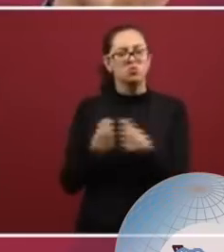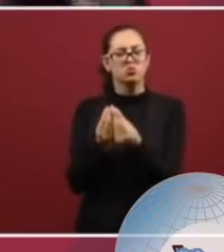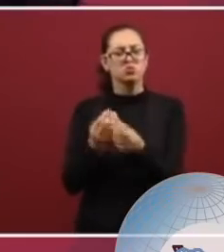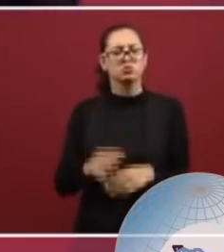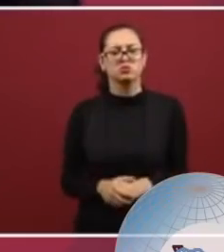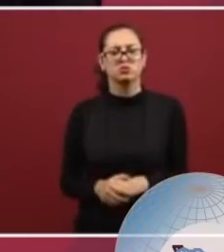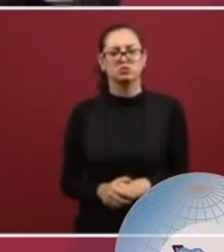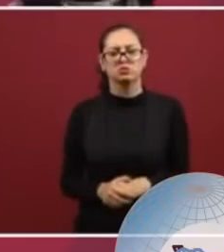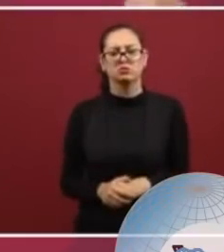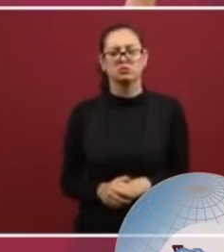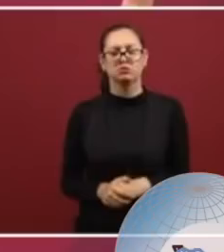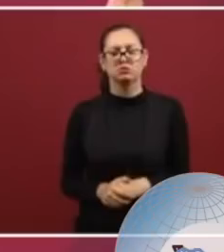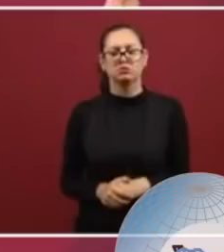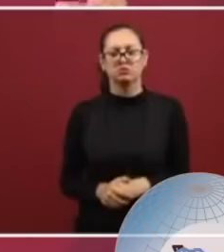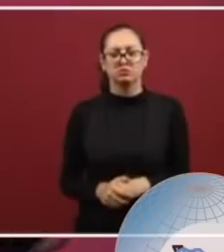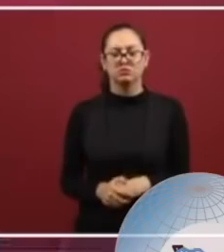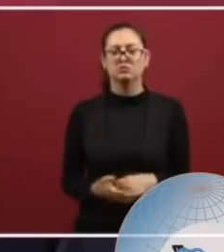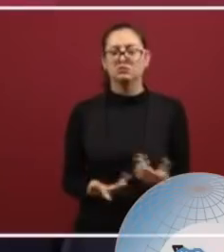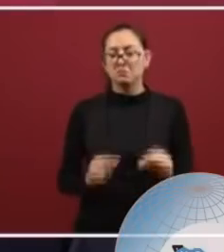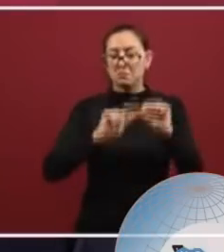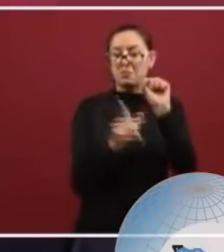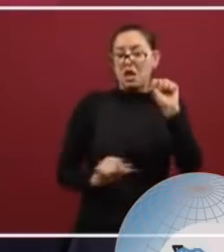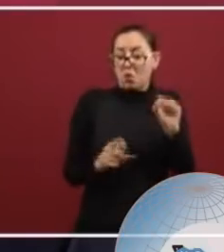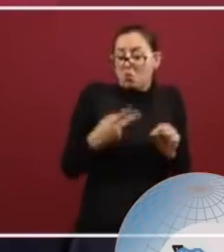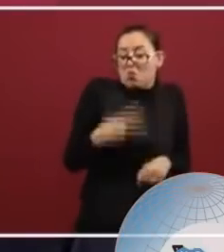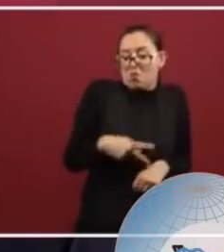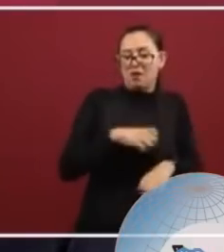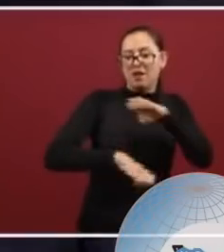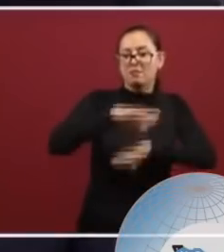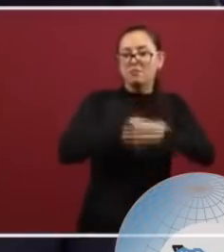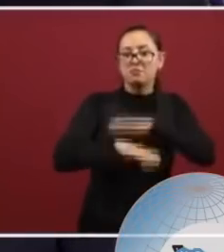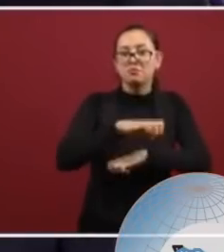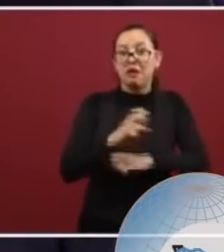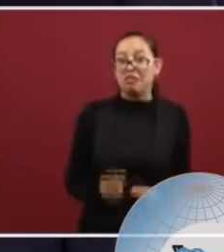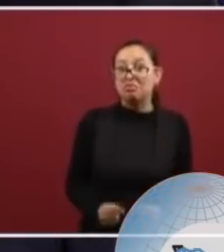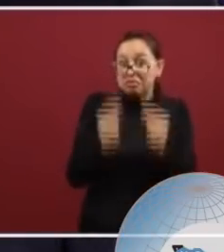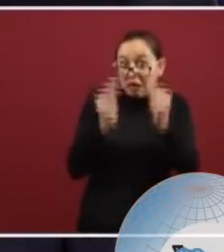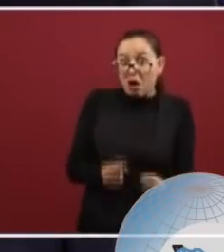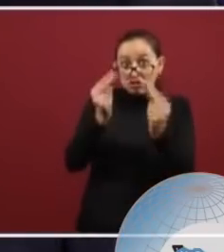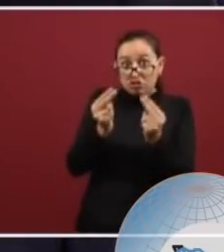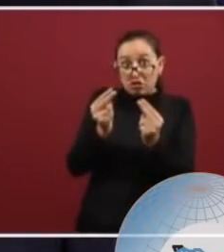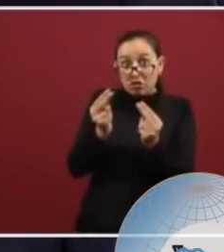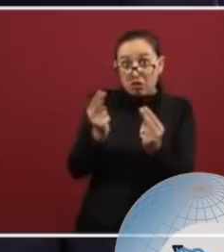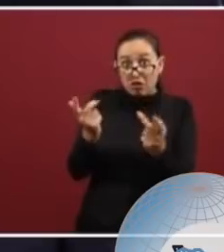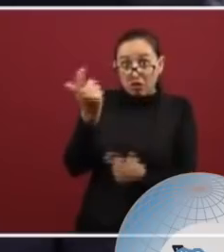¿Sí? Además, esta empresa no es con fines de lucro.